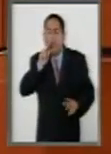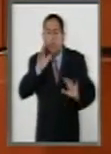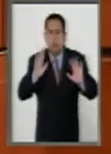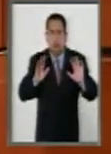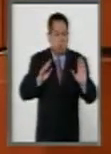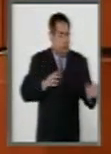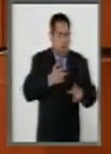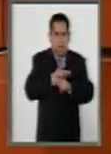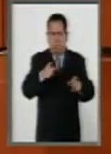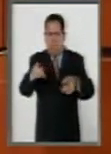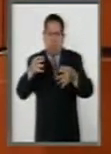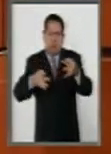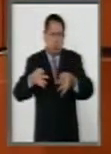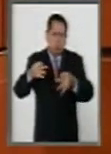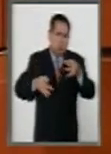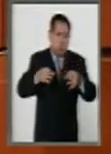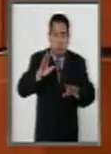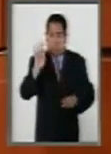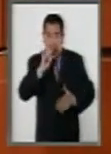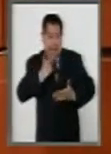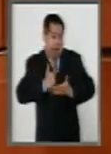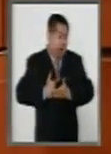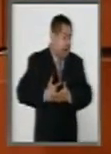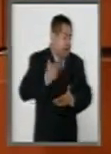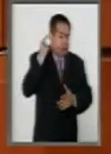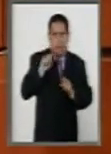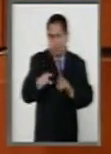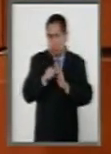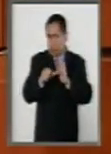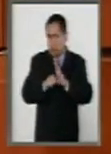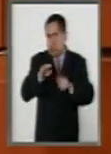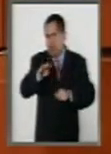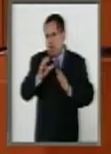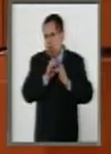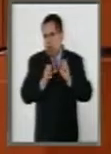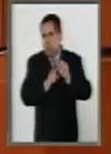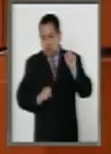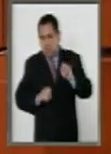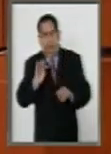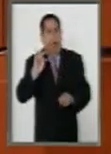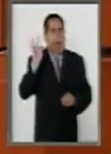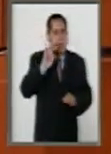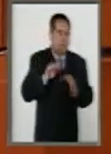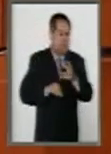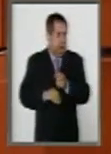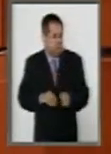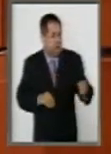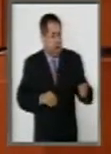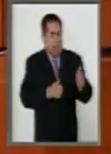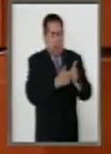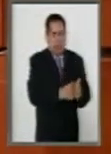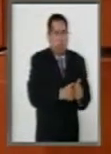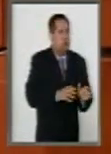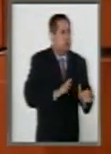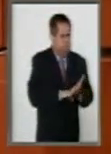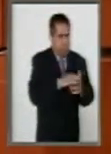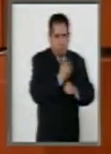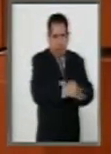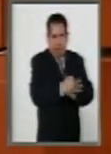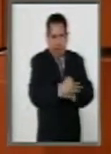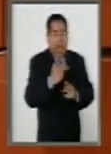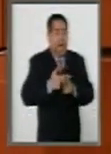y, salvo en el caso de los delitos graves a que se refiere el artículo 19 de la Constitución, ser procesados en prisión. En